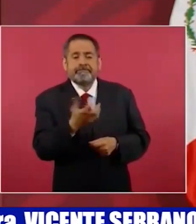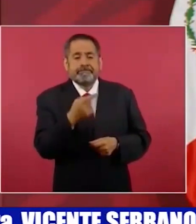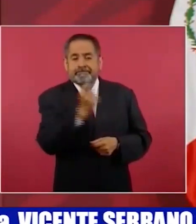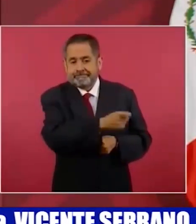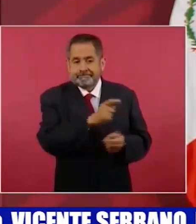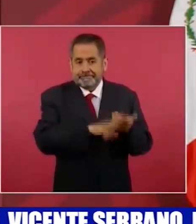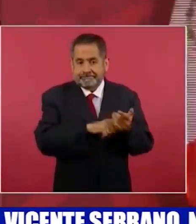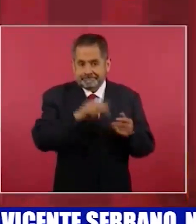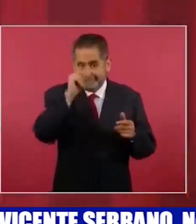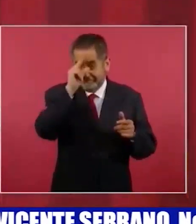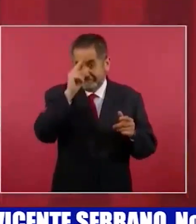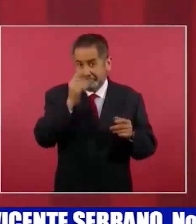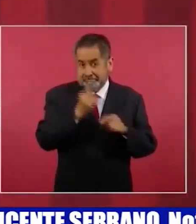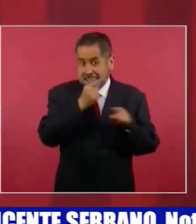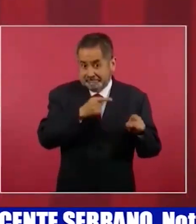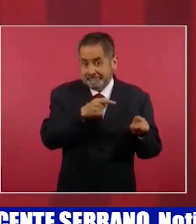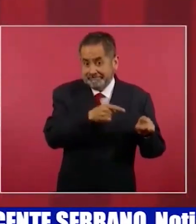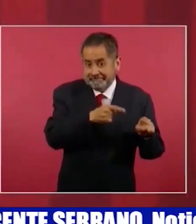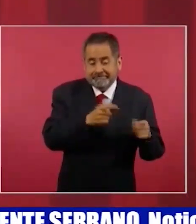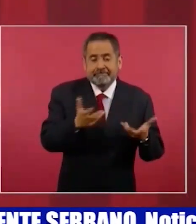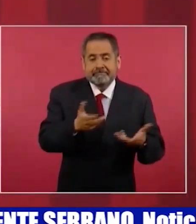de los jóvenes.